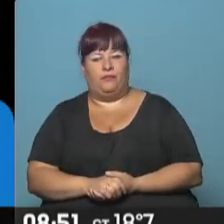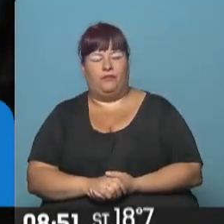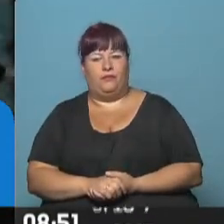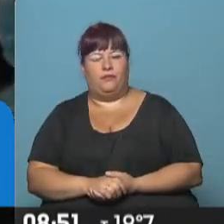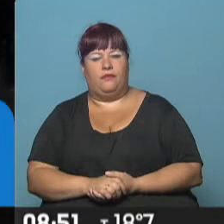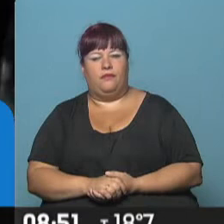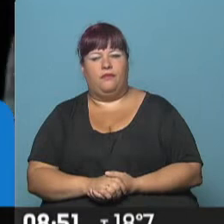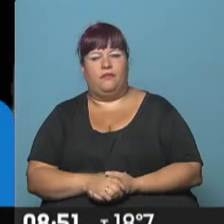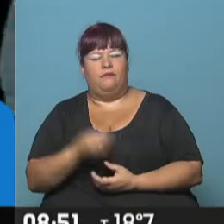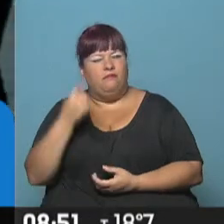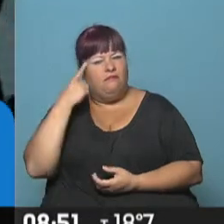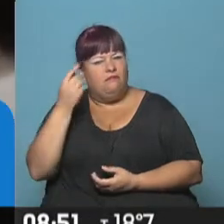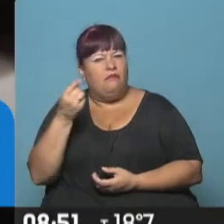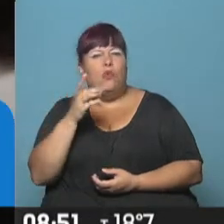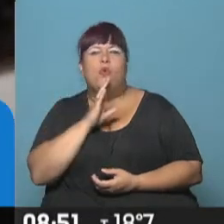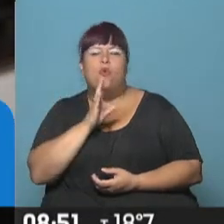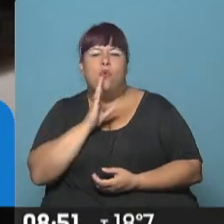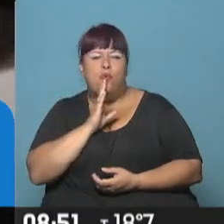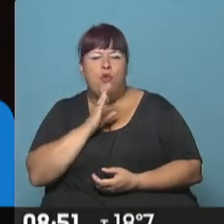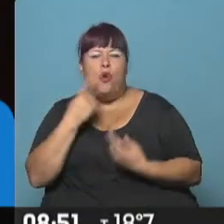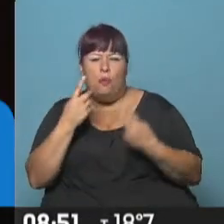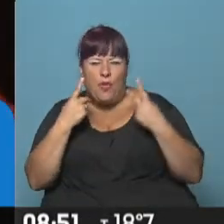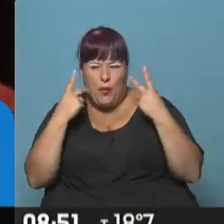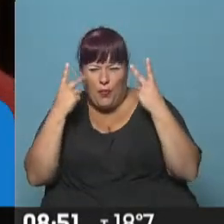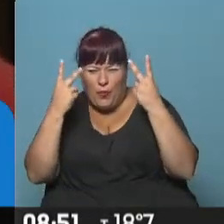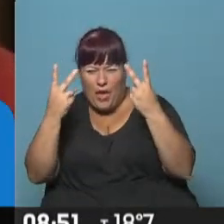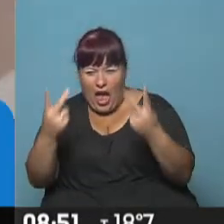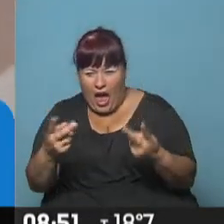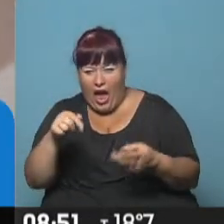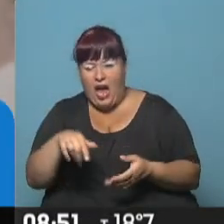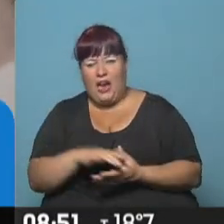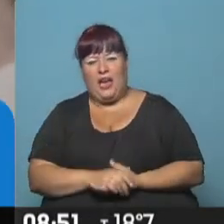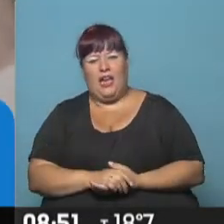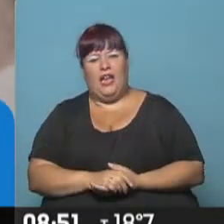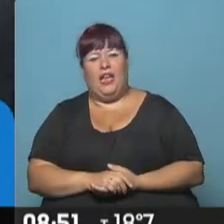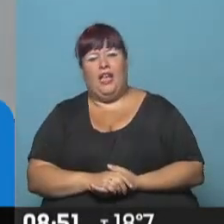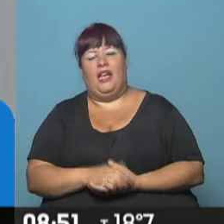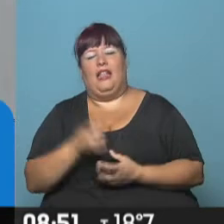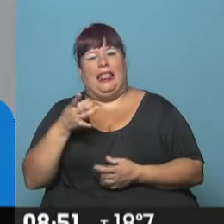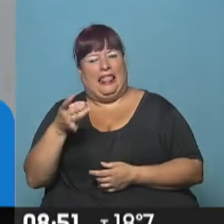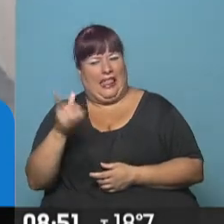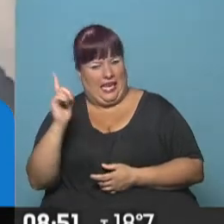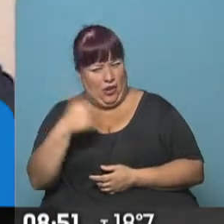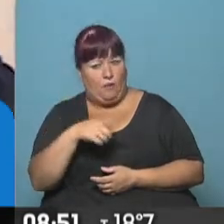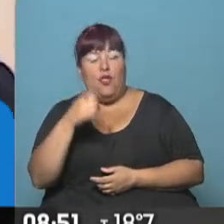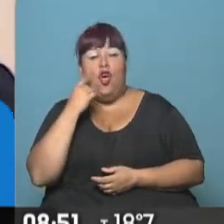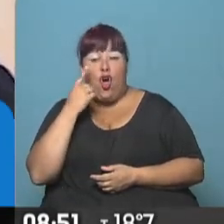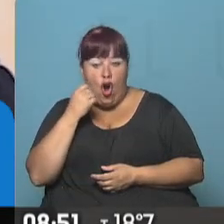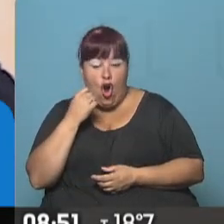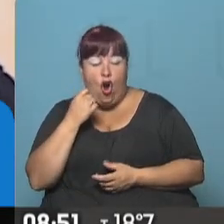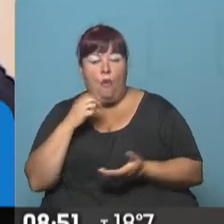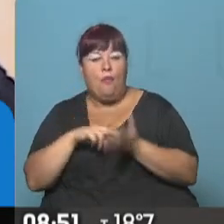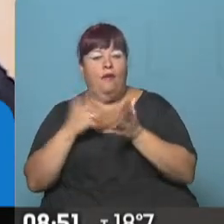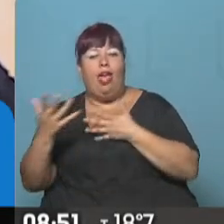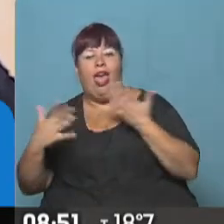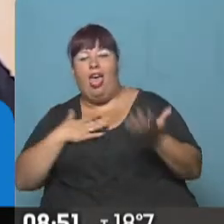¿A quién se le ocurre que un judío pueda cruzar todo esto en tren? Es un hombre que está en una